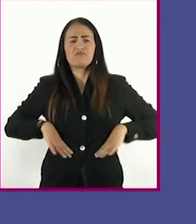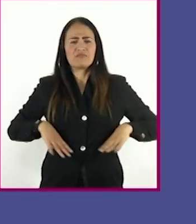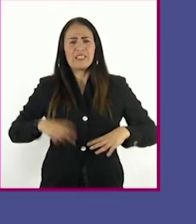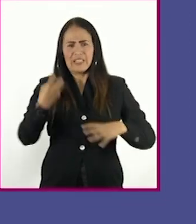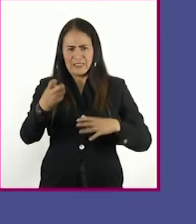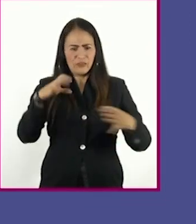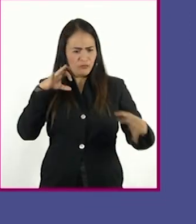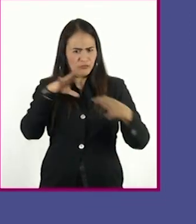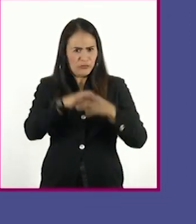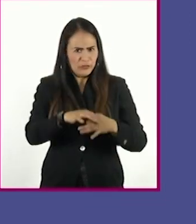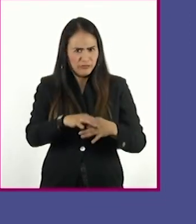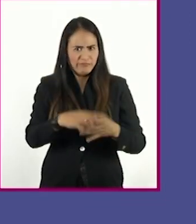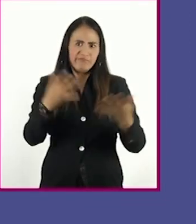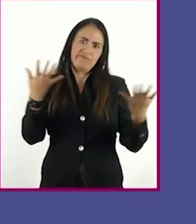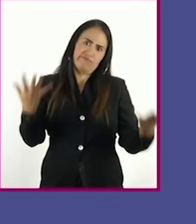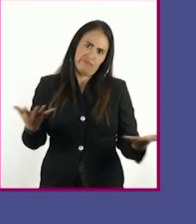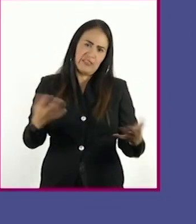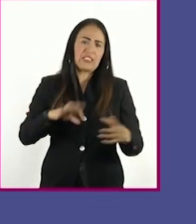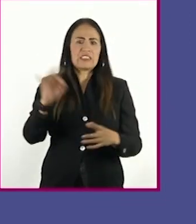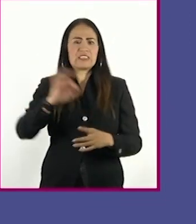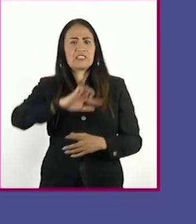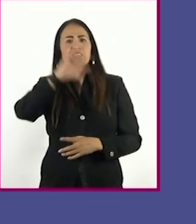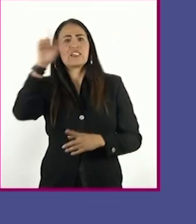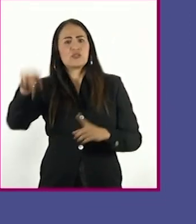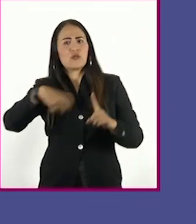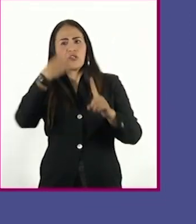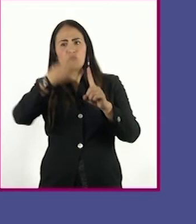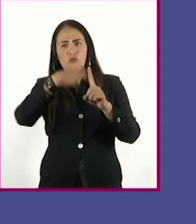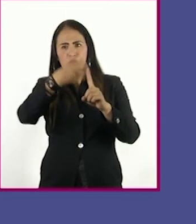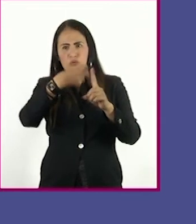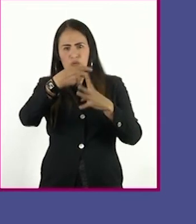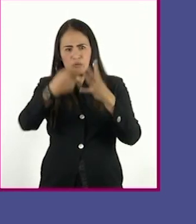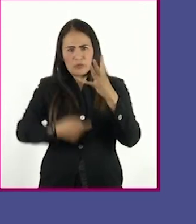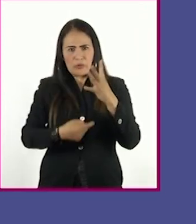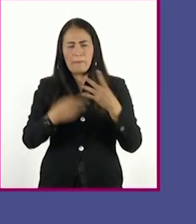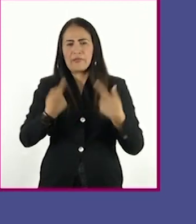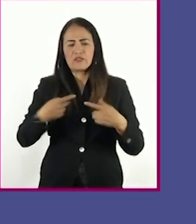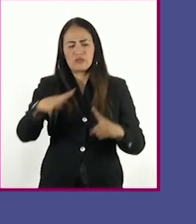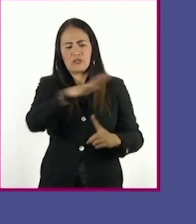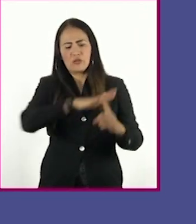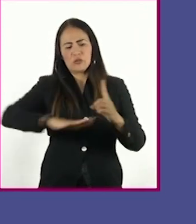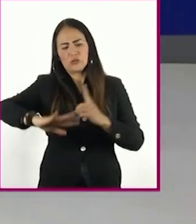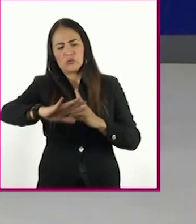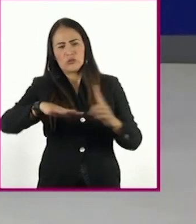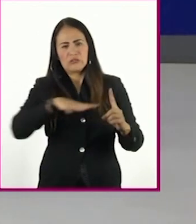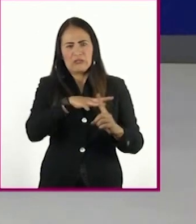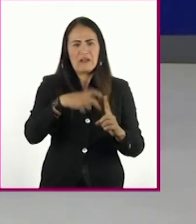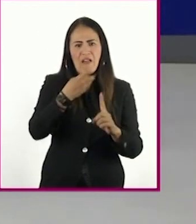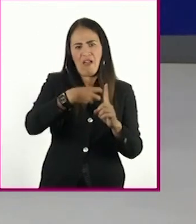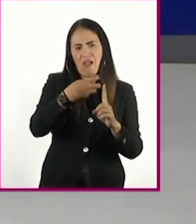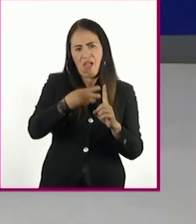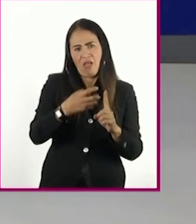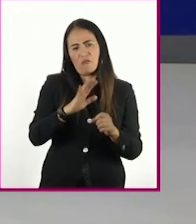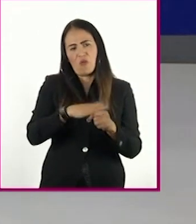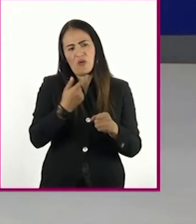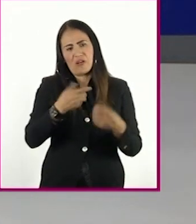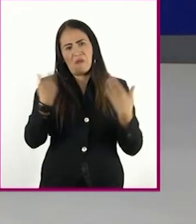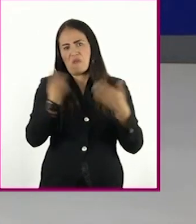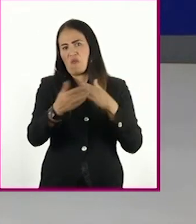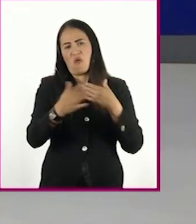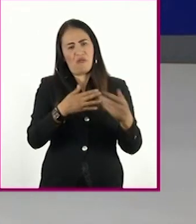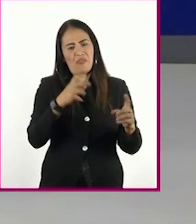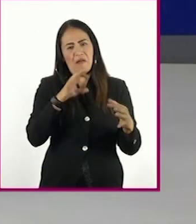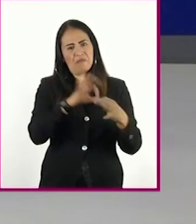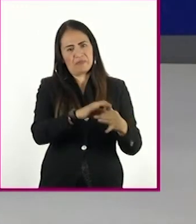supuesto, terminan siendo objeto de burlas o críticas por parte de quienes los rodean. Es un tema muy gustado por los